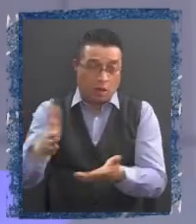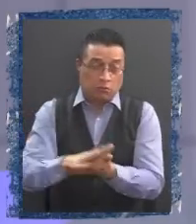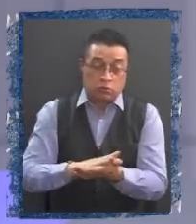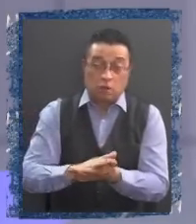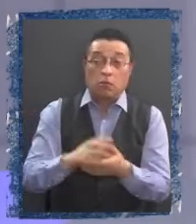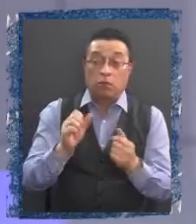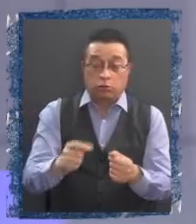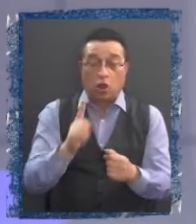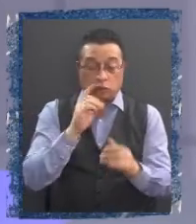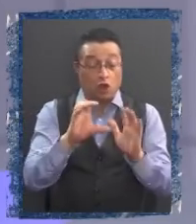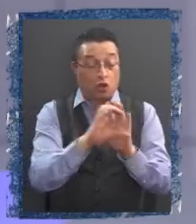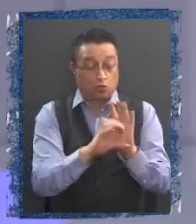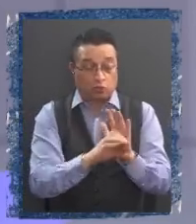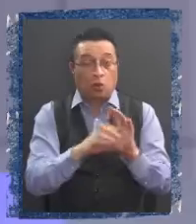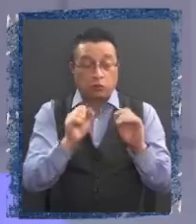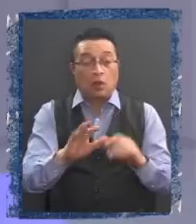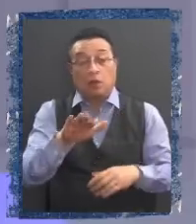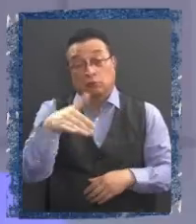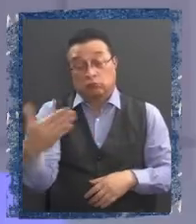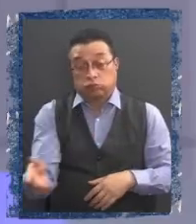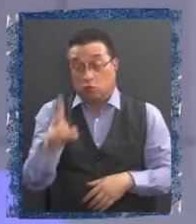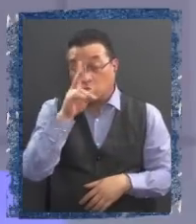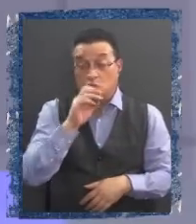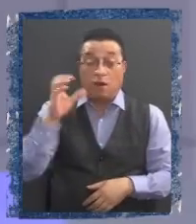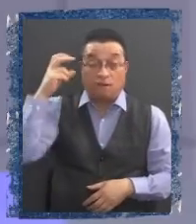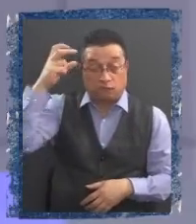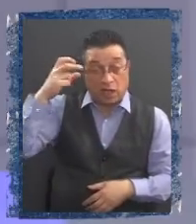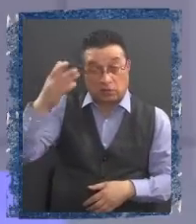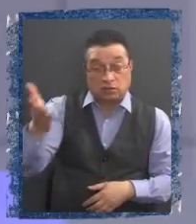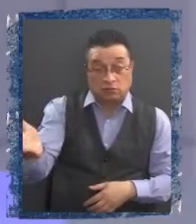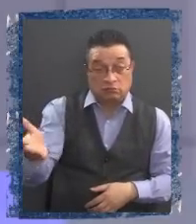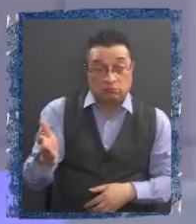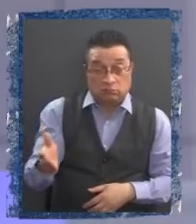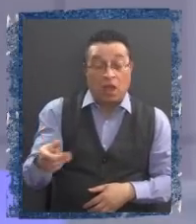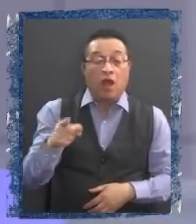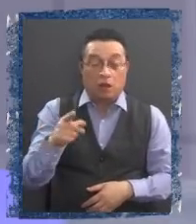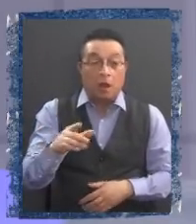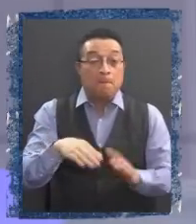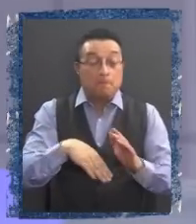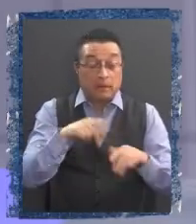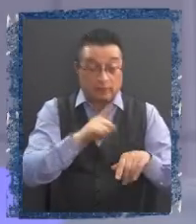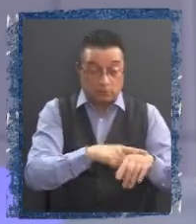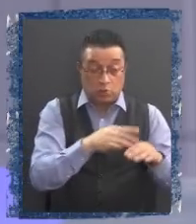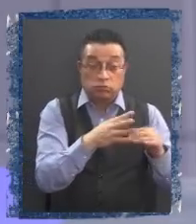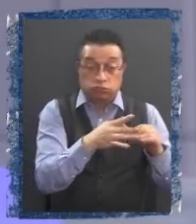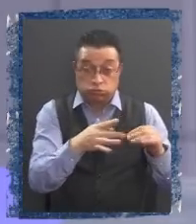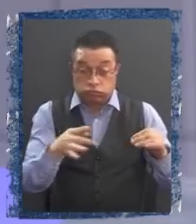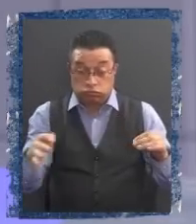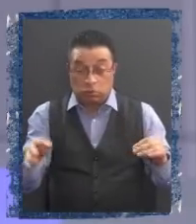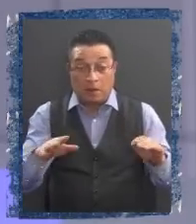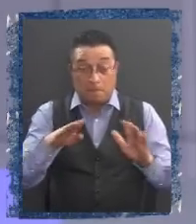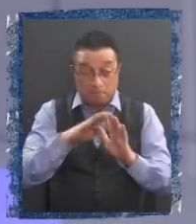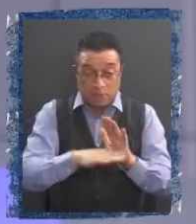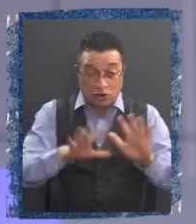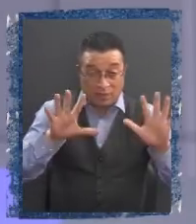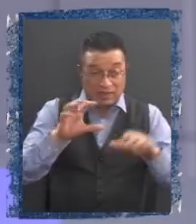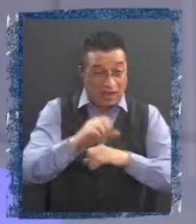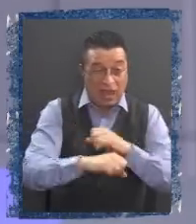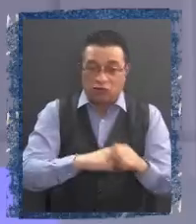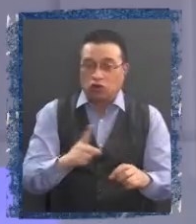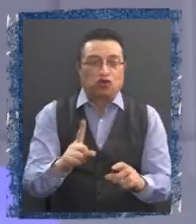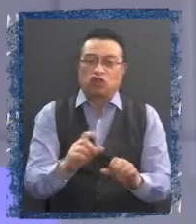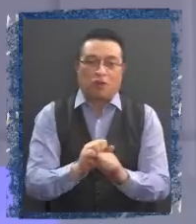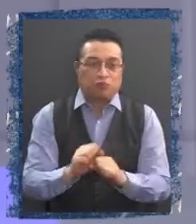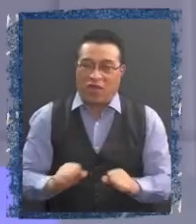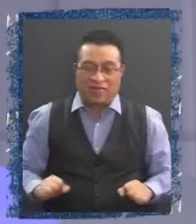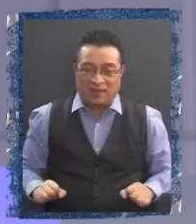por Constitución y fracasar, como el caso de Brasil. Pero los países que lo hacen en más tiempo, menos de 10, es imposible. Y lo que yo